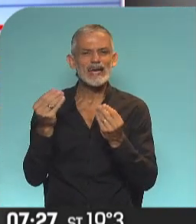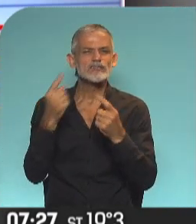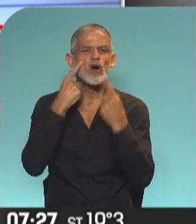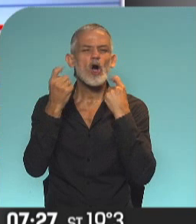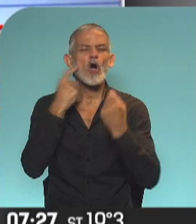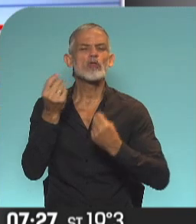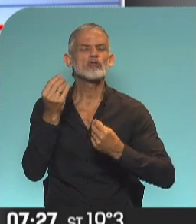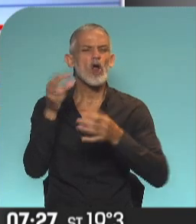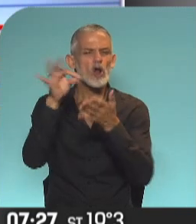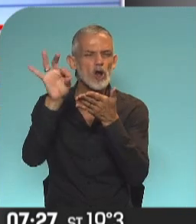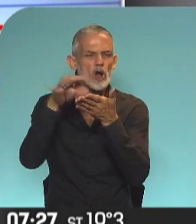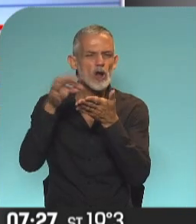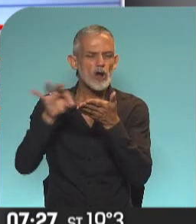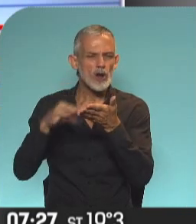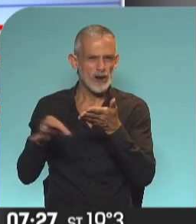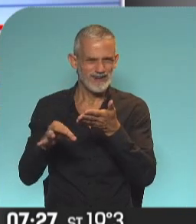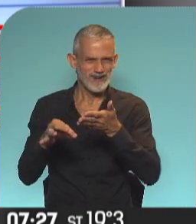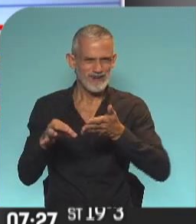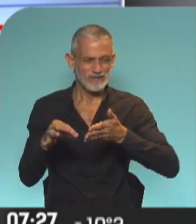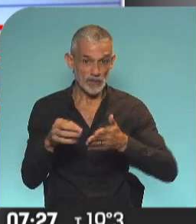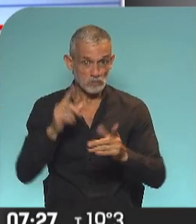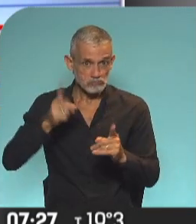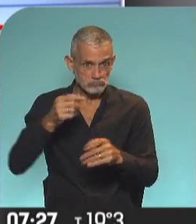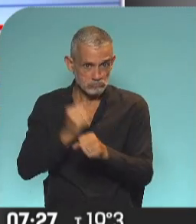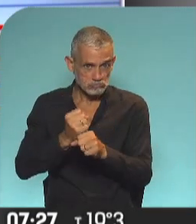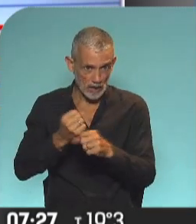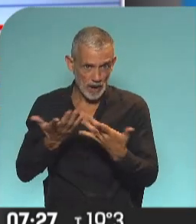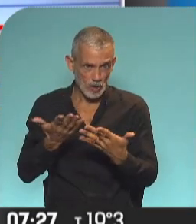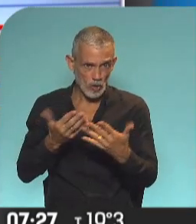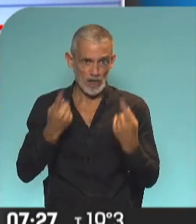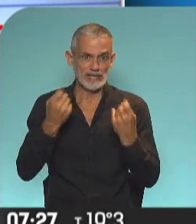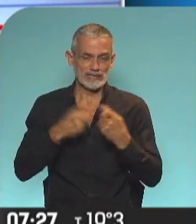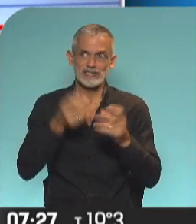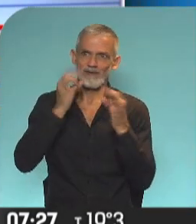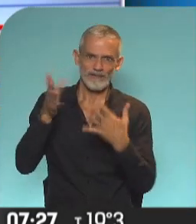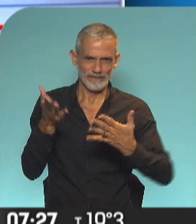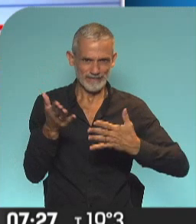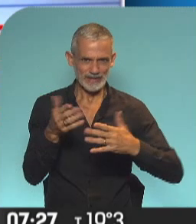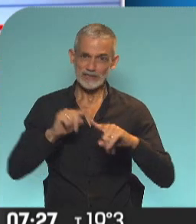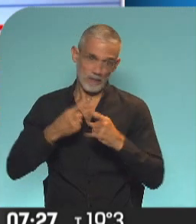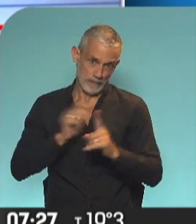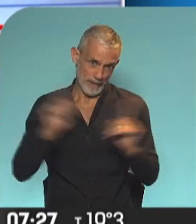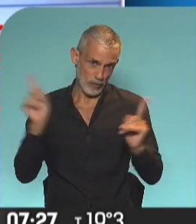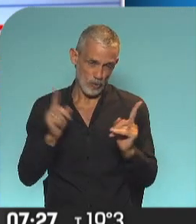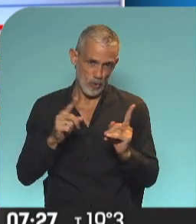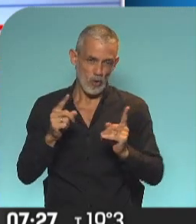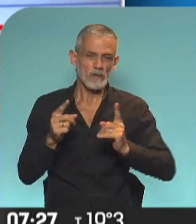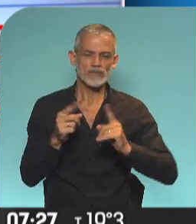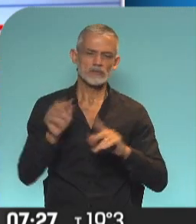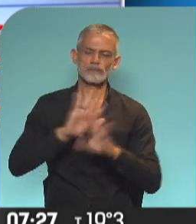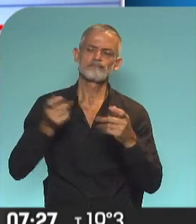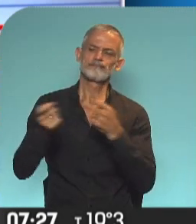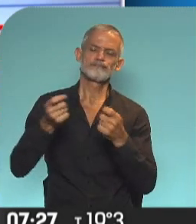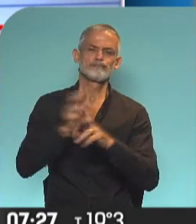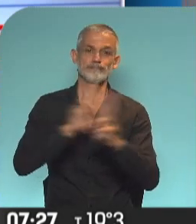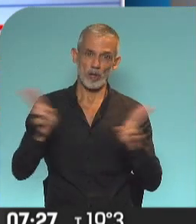de carga ahí. Las cooperativas que decidieron trabajar porque necesitaban vender granos, recordemos que el paro era un cese de